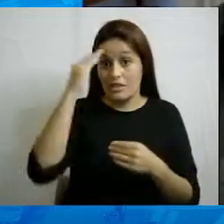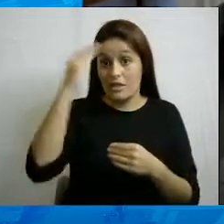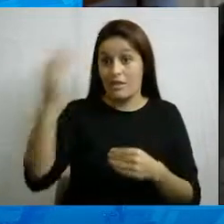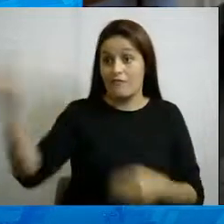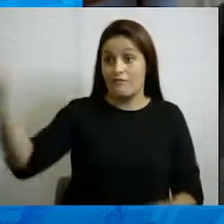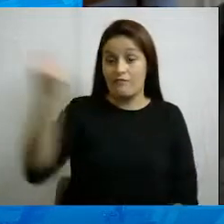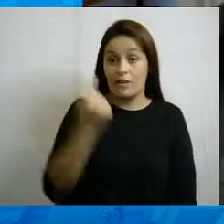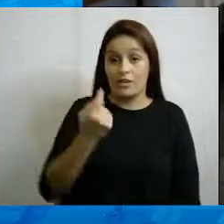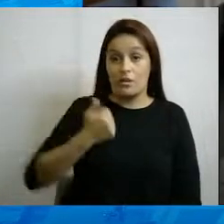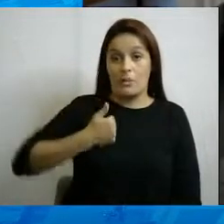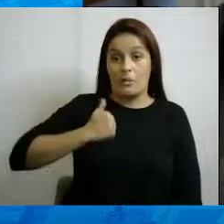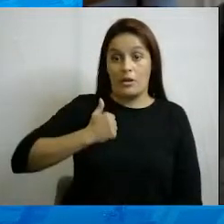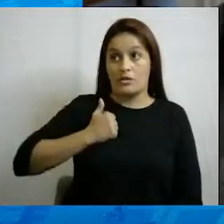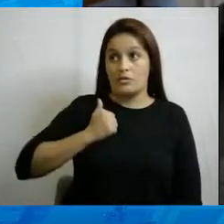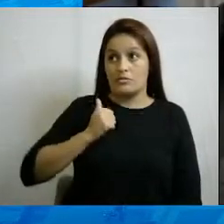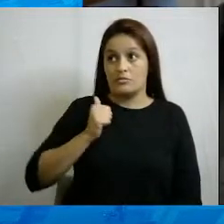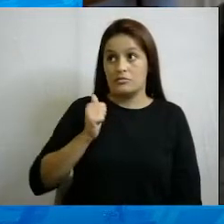inspector